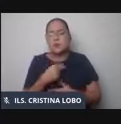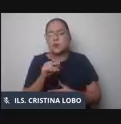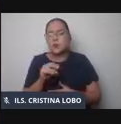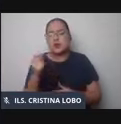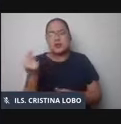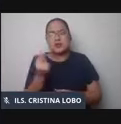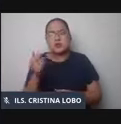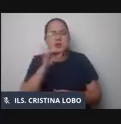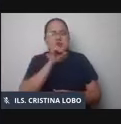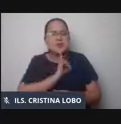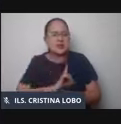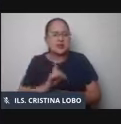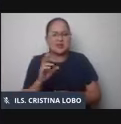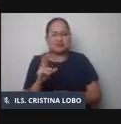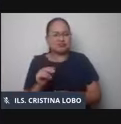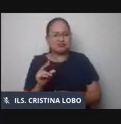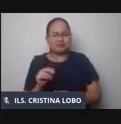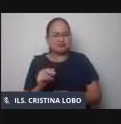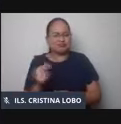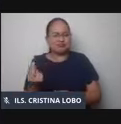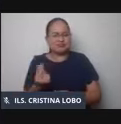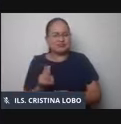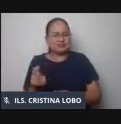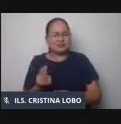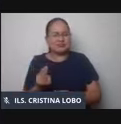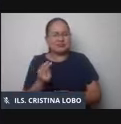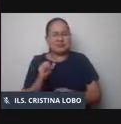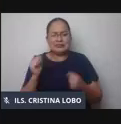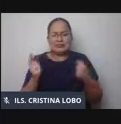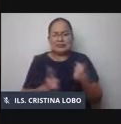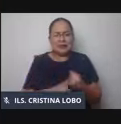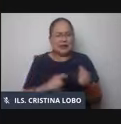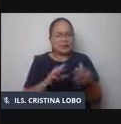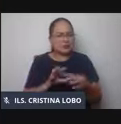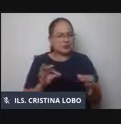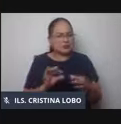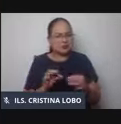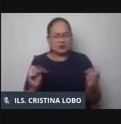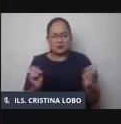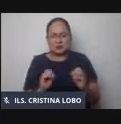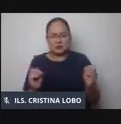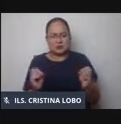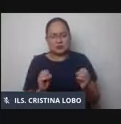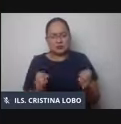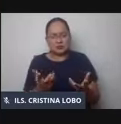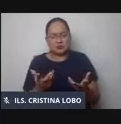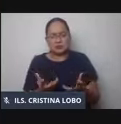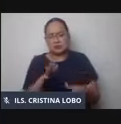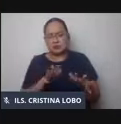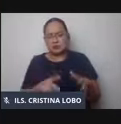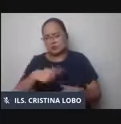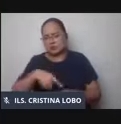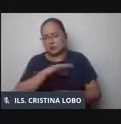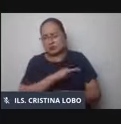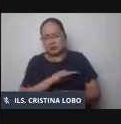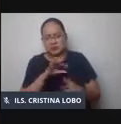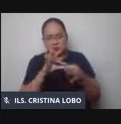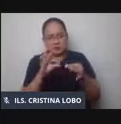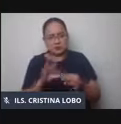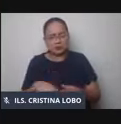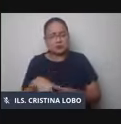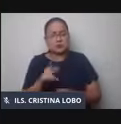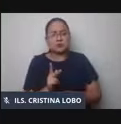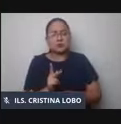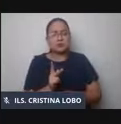de decir algo, ¿no? Que es verdad y que podemos decirlo sin problema, pero